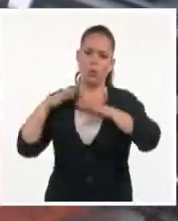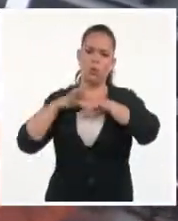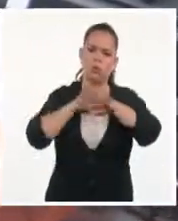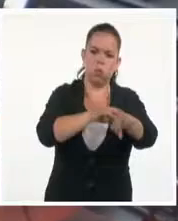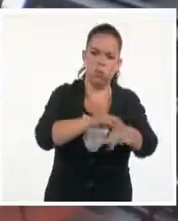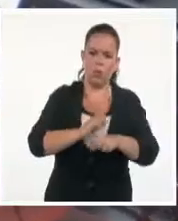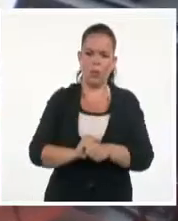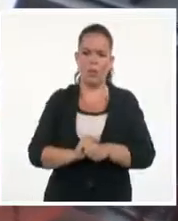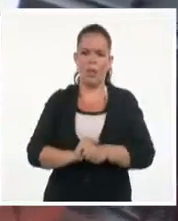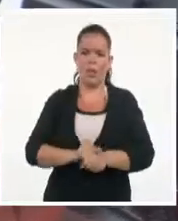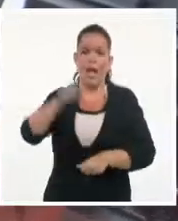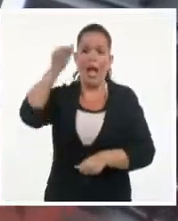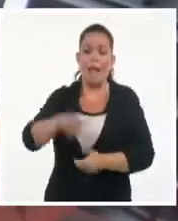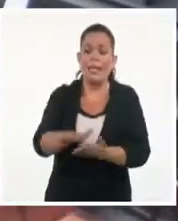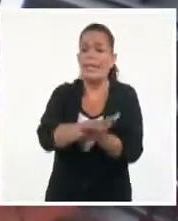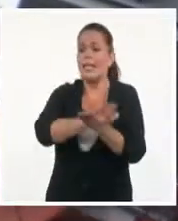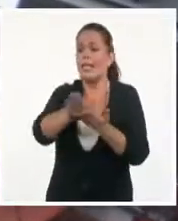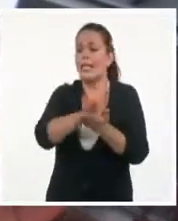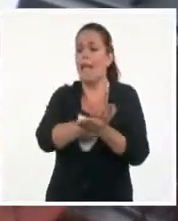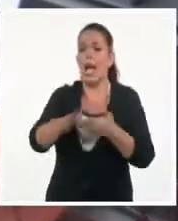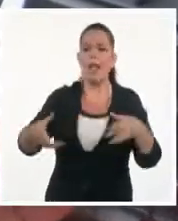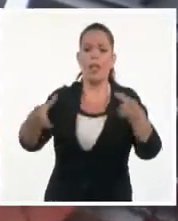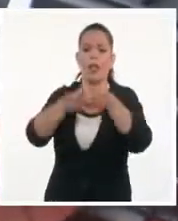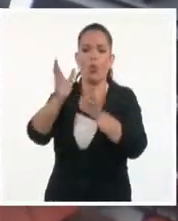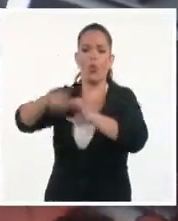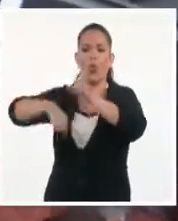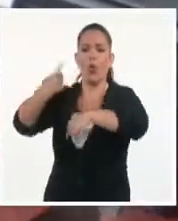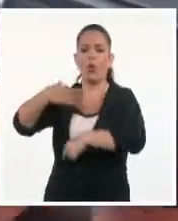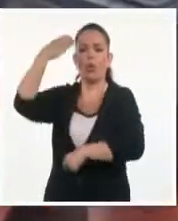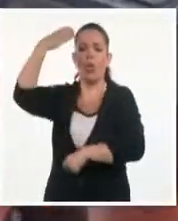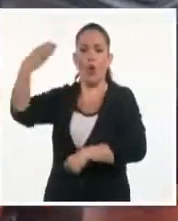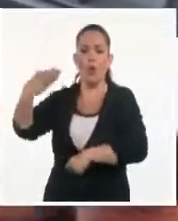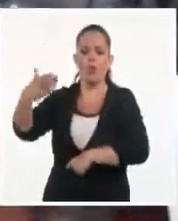ningún gusano ni ningún mercenario nos va a tomar las calles.